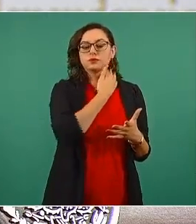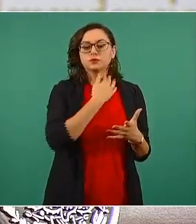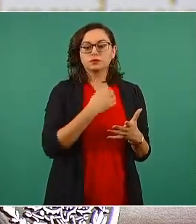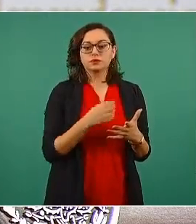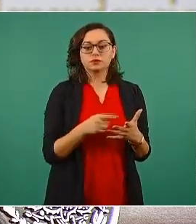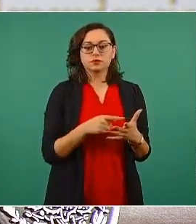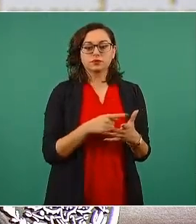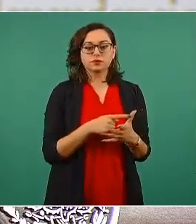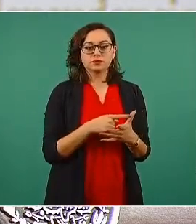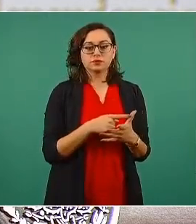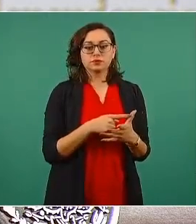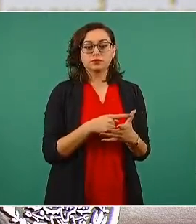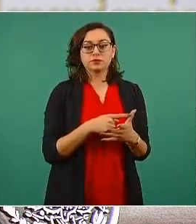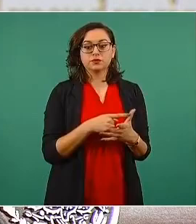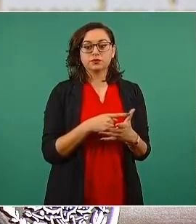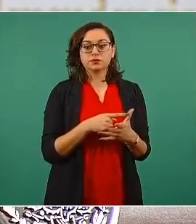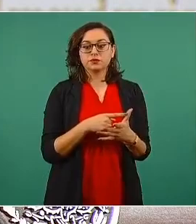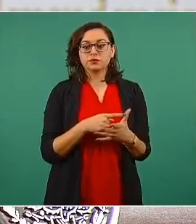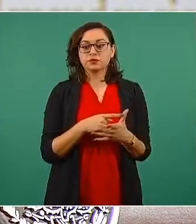y